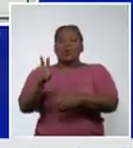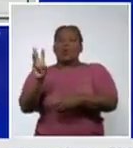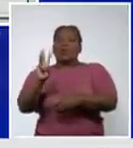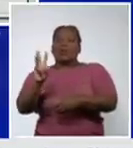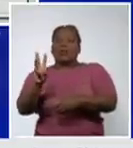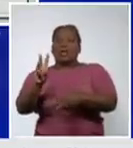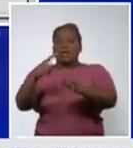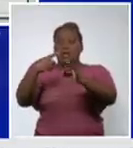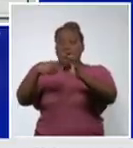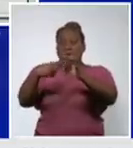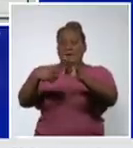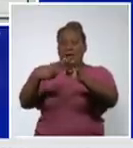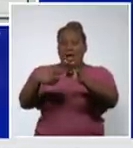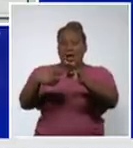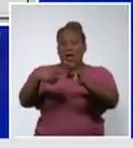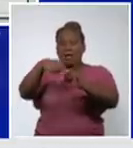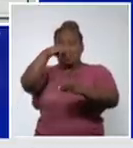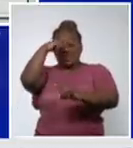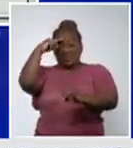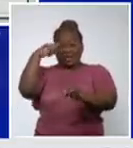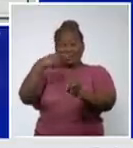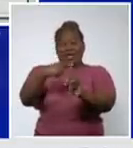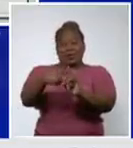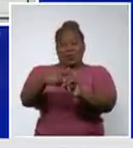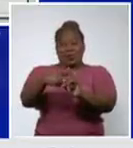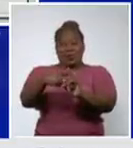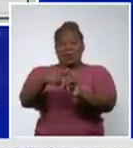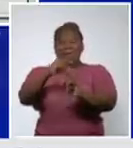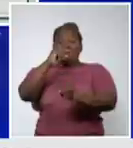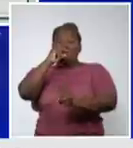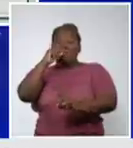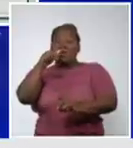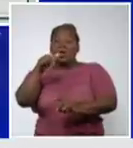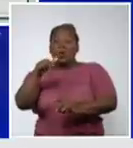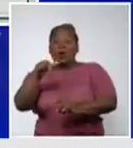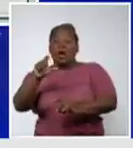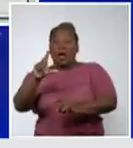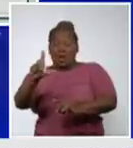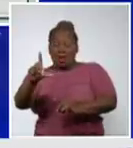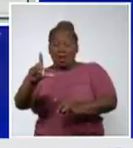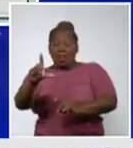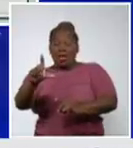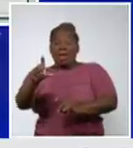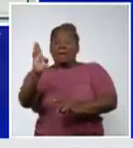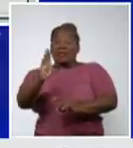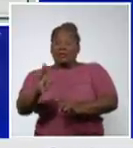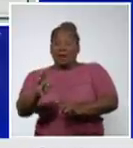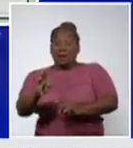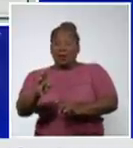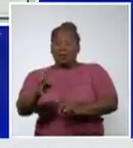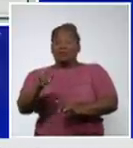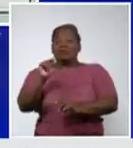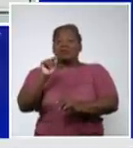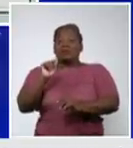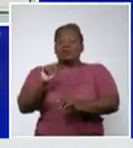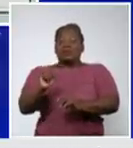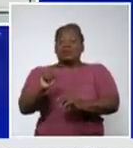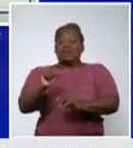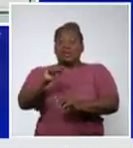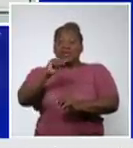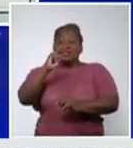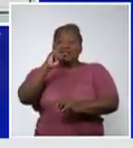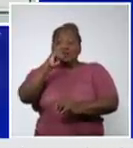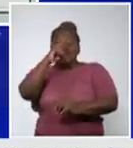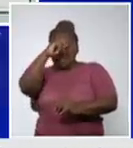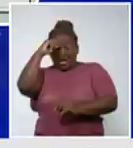Santa Cruz del Norte, Bejucal, Batabanó y San Nicolás de Bari. Después de Mayabeque, Pinar del Río,